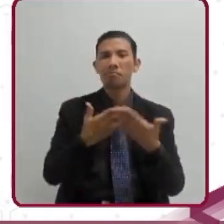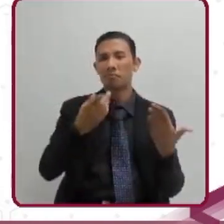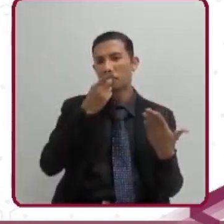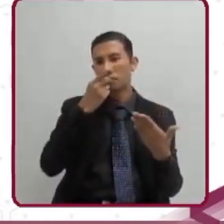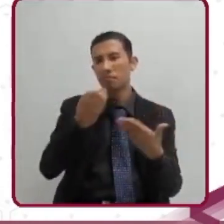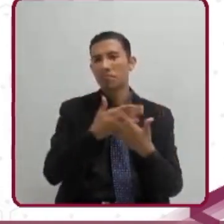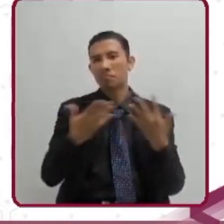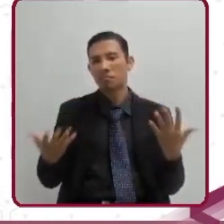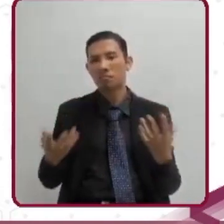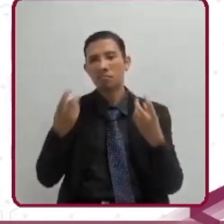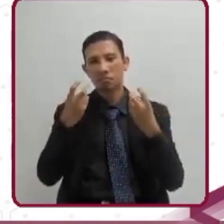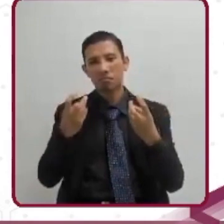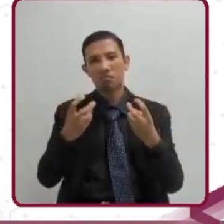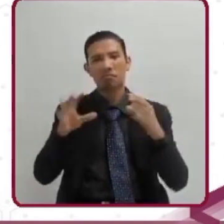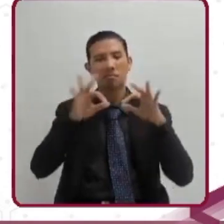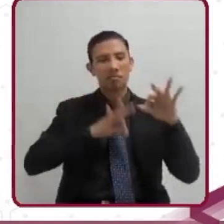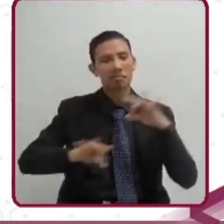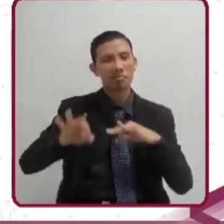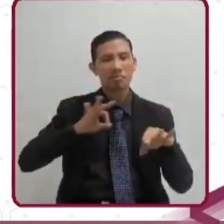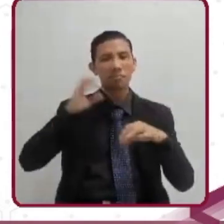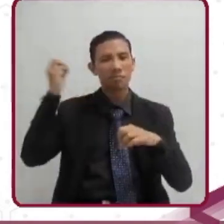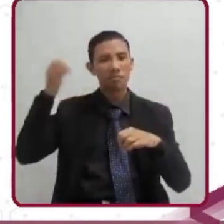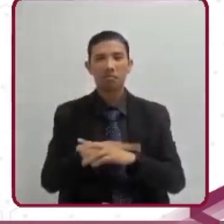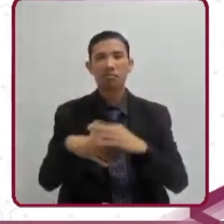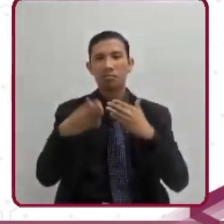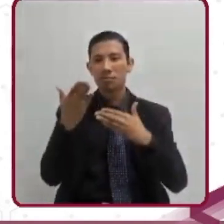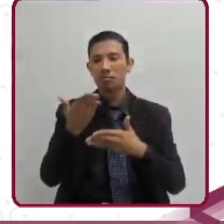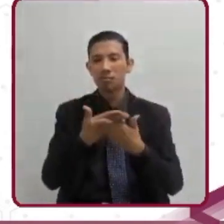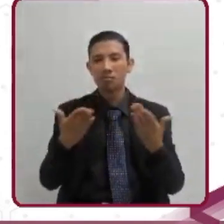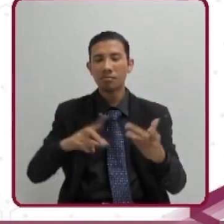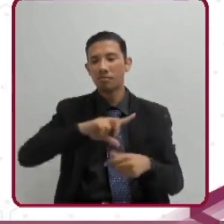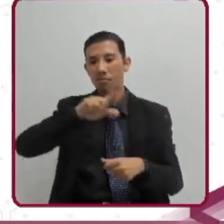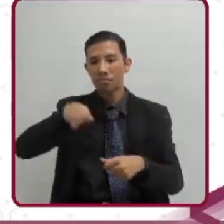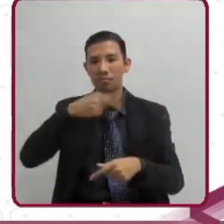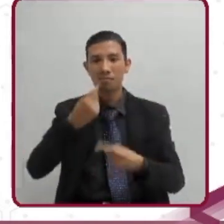próspero Año Nuevo 2023.